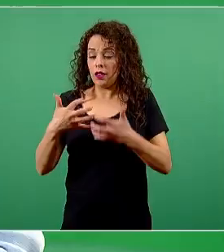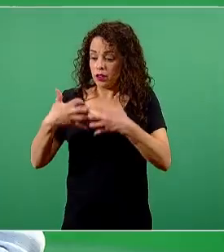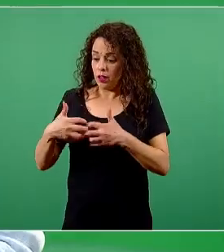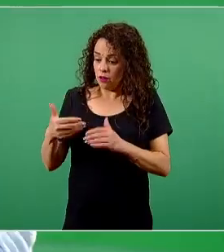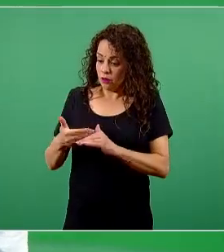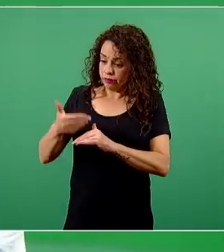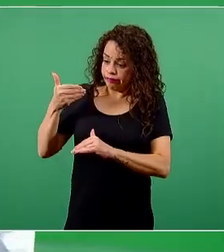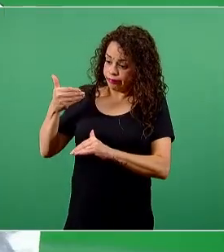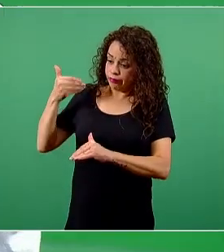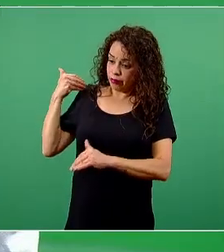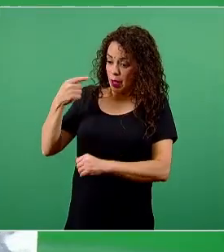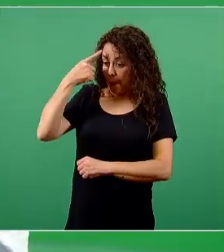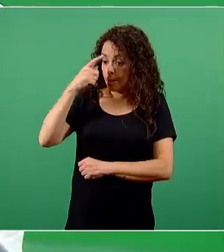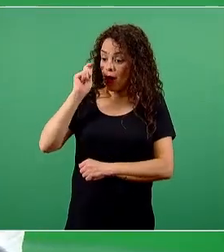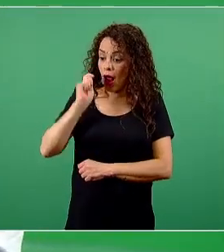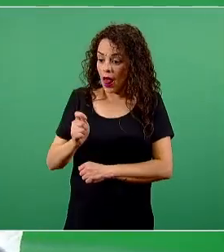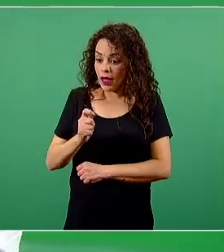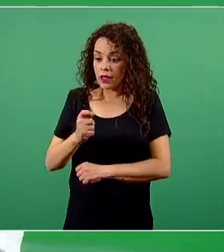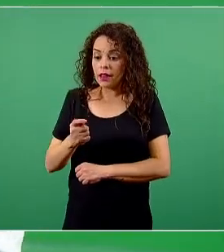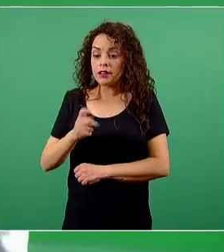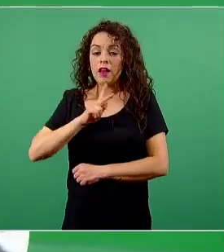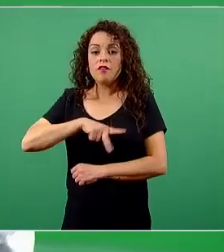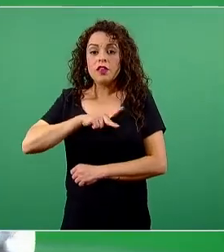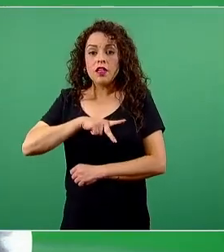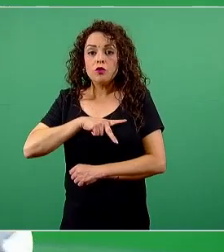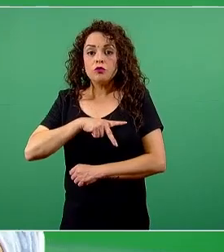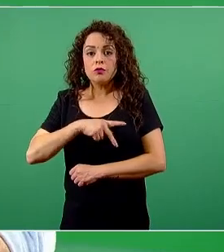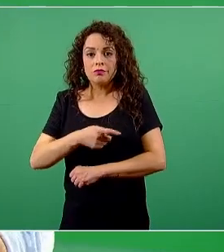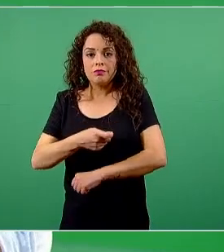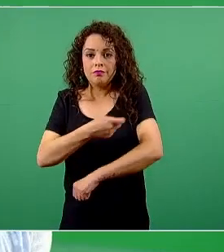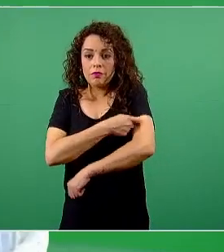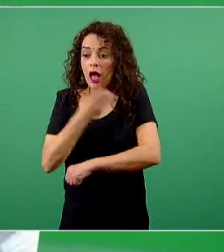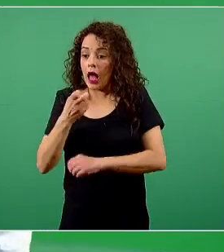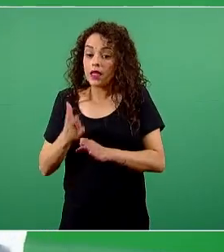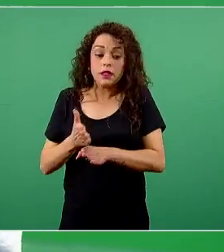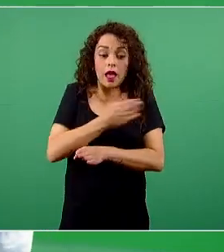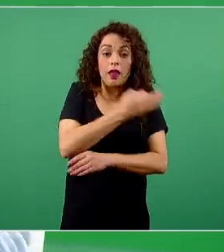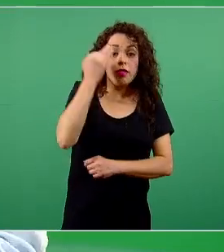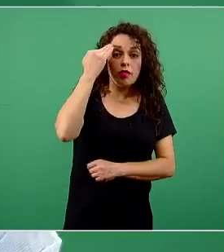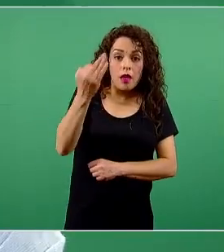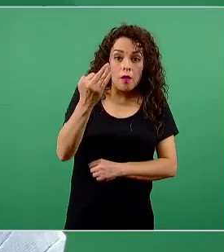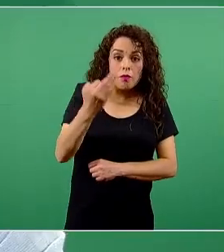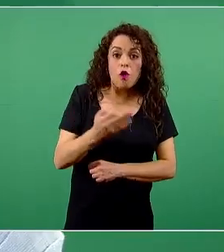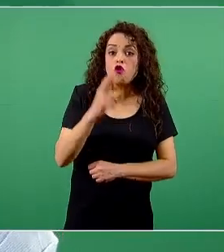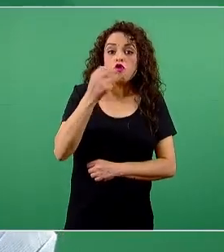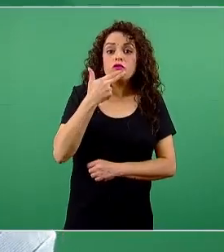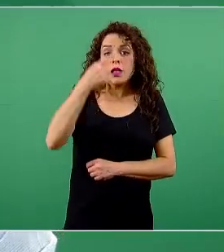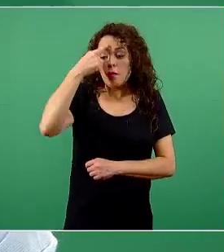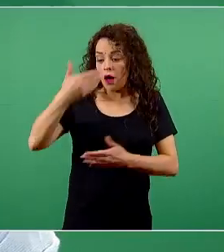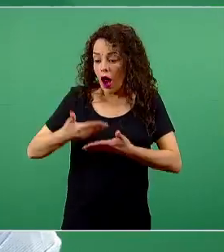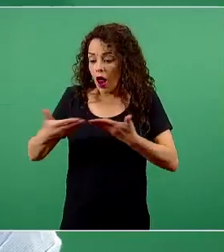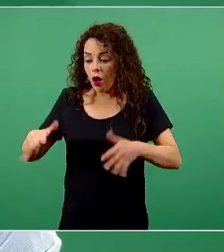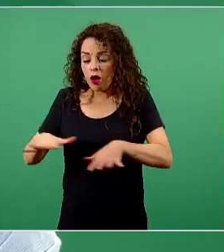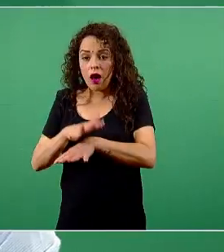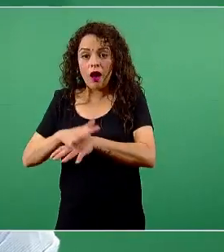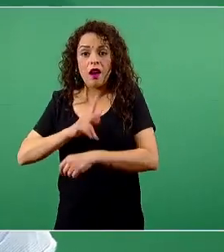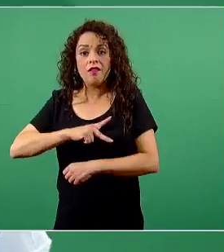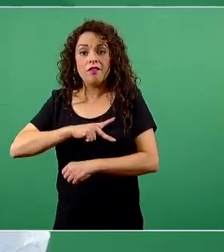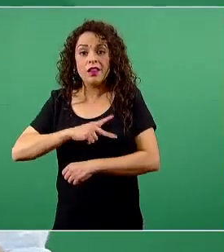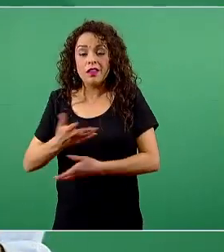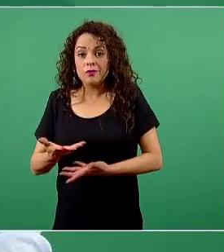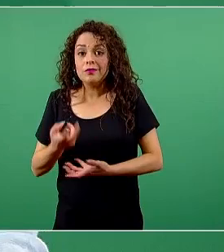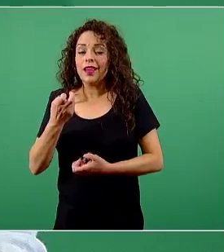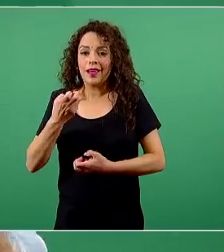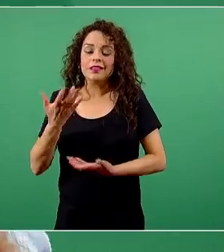atrás ya no sean útiles para un virus que evolucionó posteriormente. Un ejemplo clásico lo tenemos con la influenza. La influenza es un virus